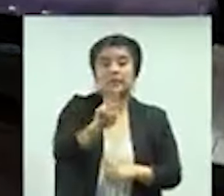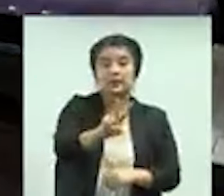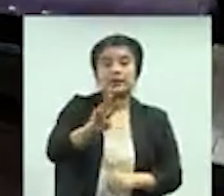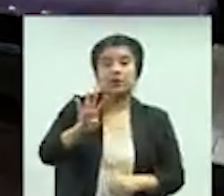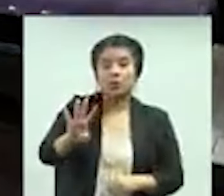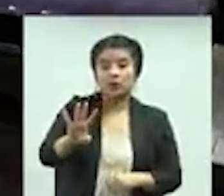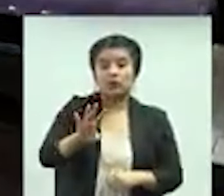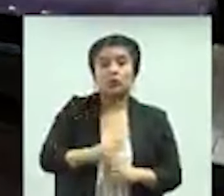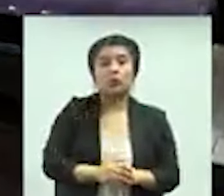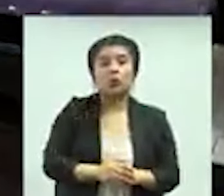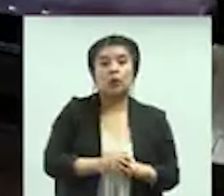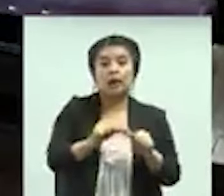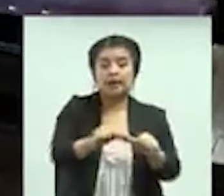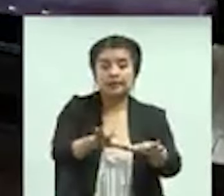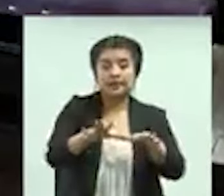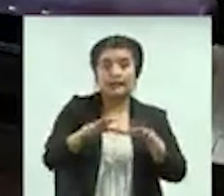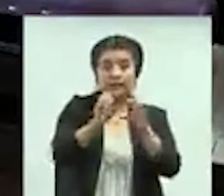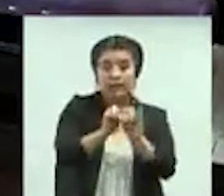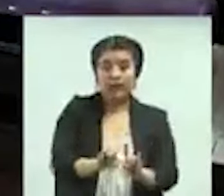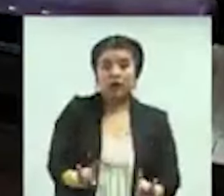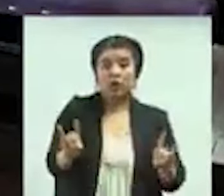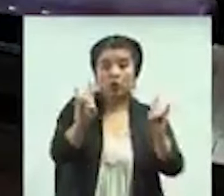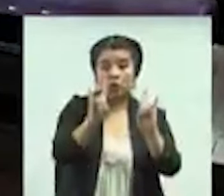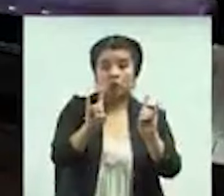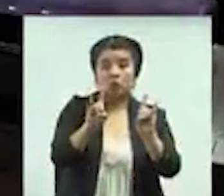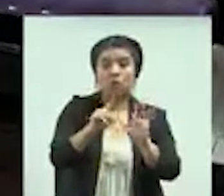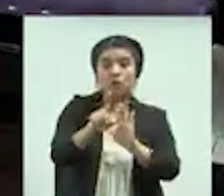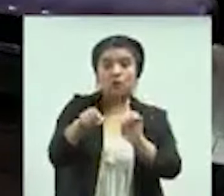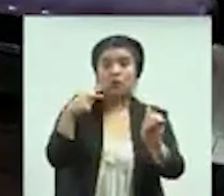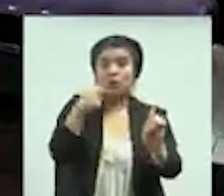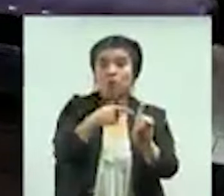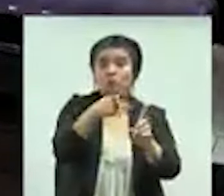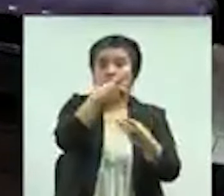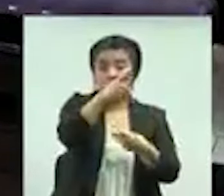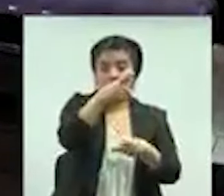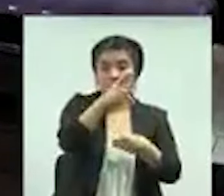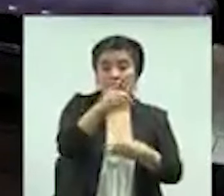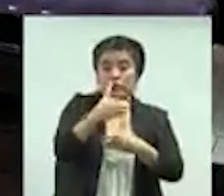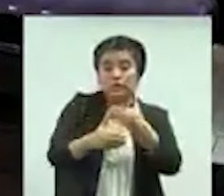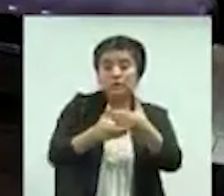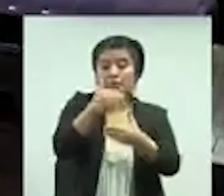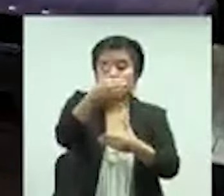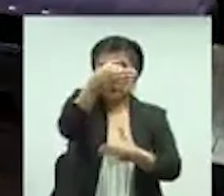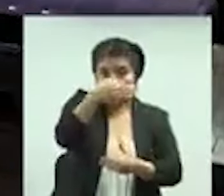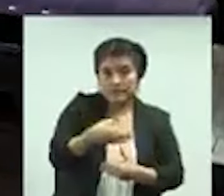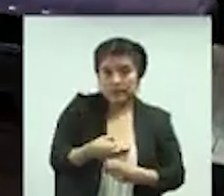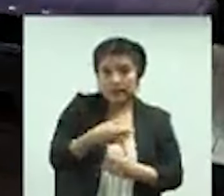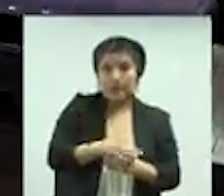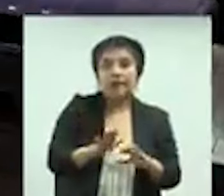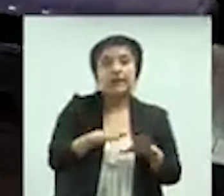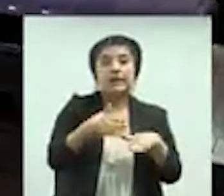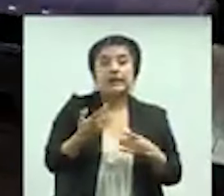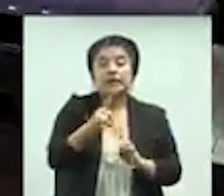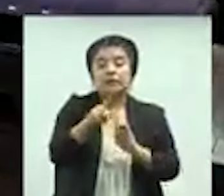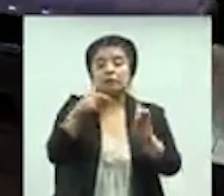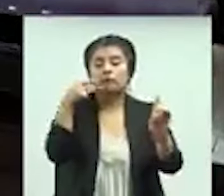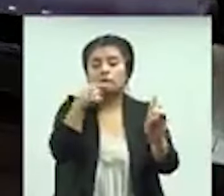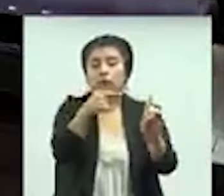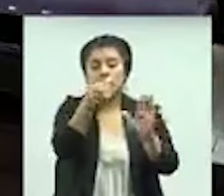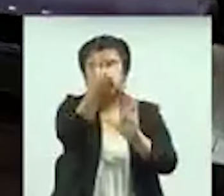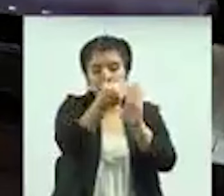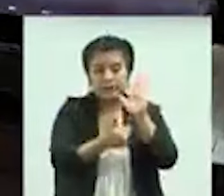2024, la Asamblea de las Naciones Unidas adoptó una resolución procedimental en la que determinó lo